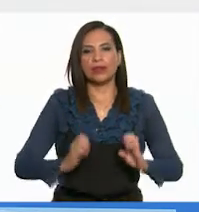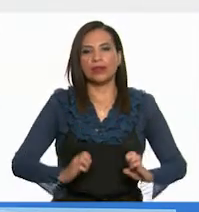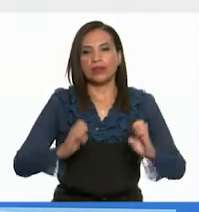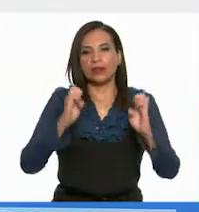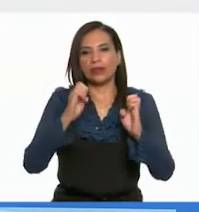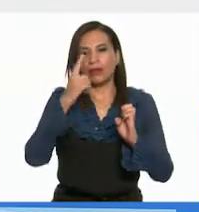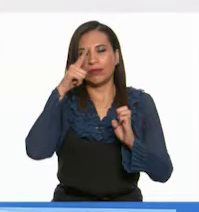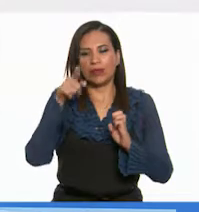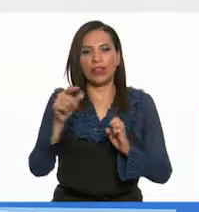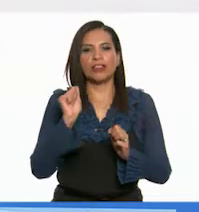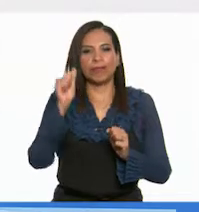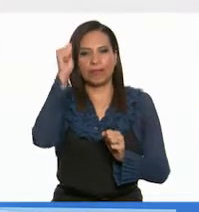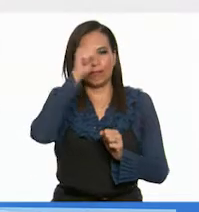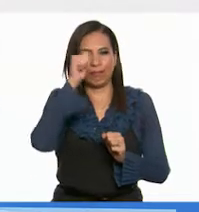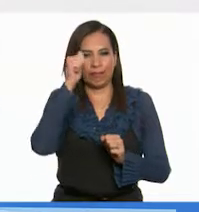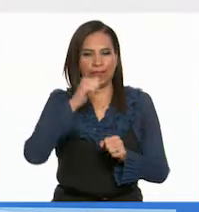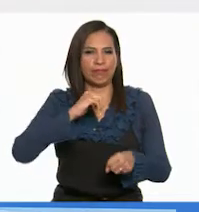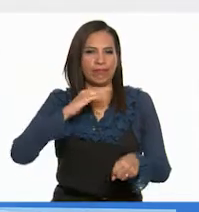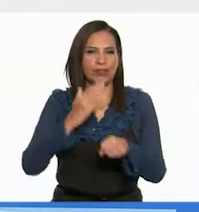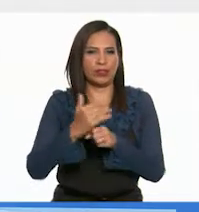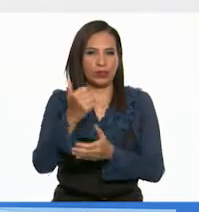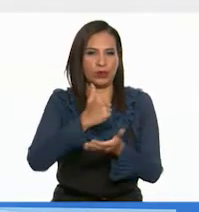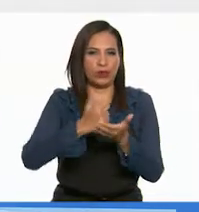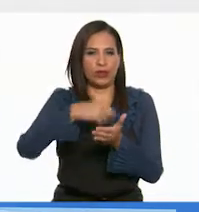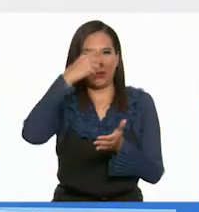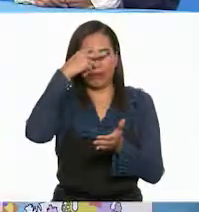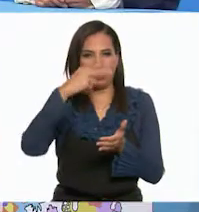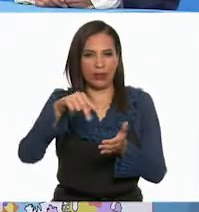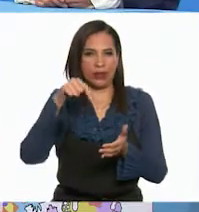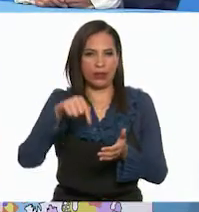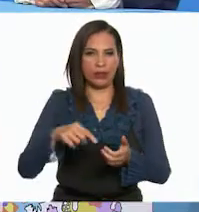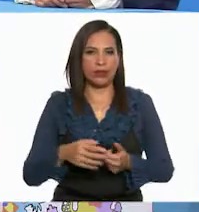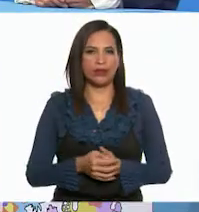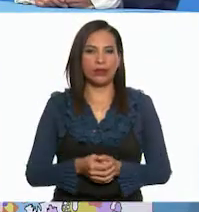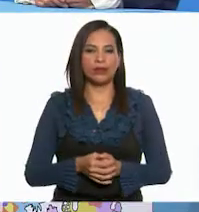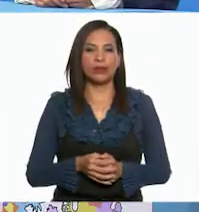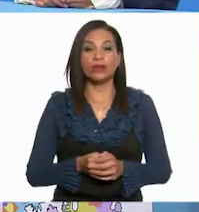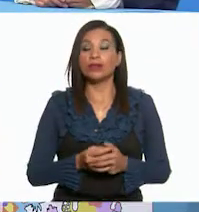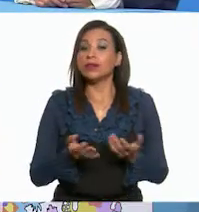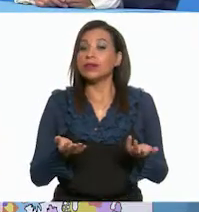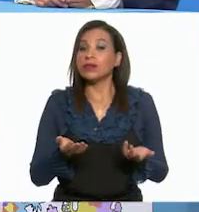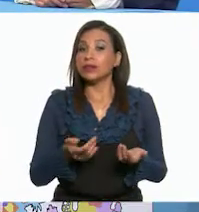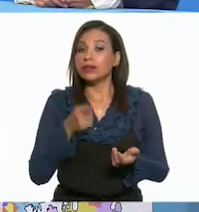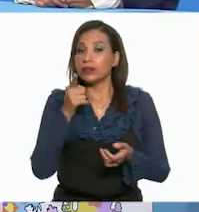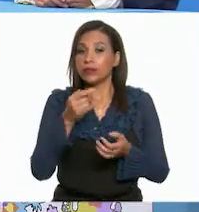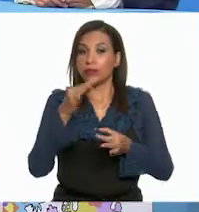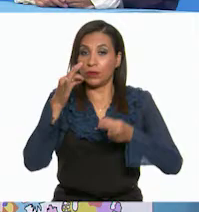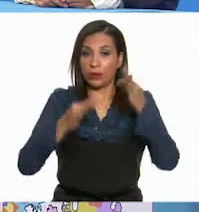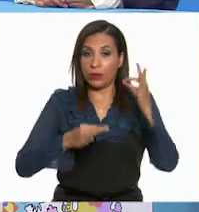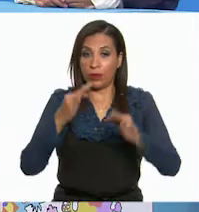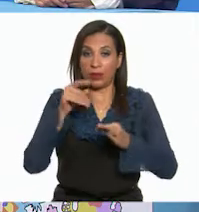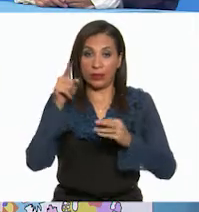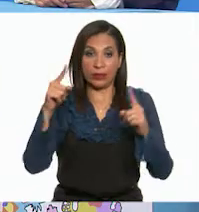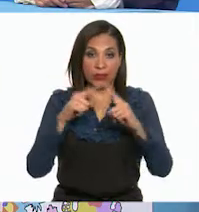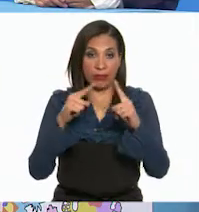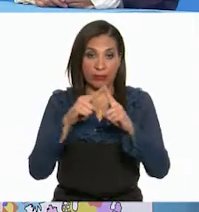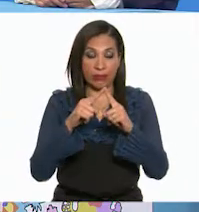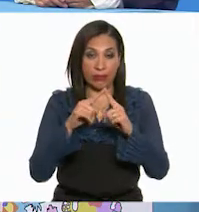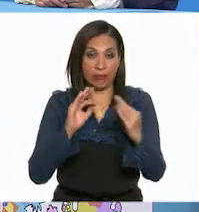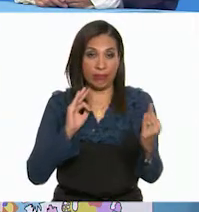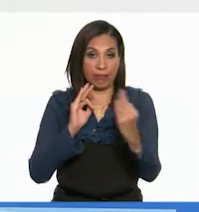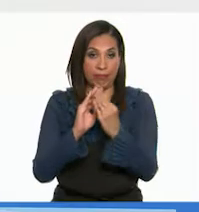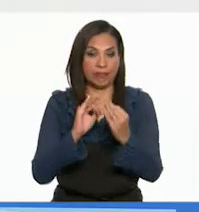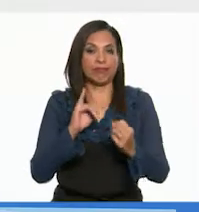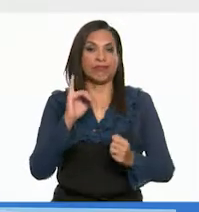la Inquisición, a la Ciudad de México. Ay, no. Entonces, ¿fuiste juzgado por la iglesia?